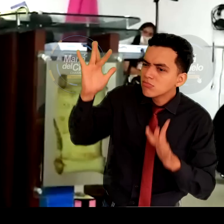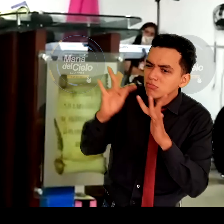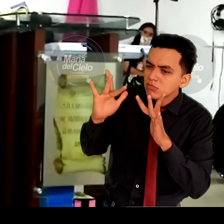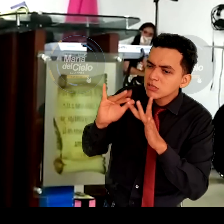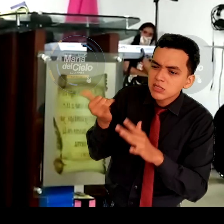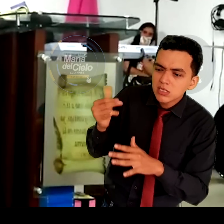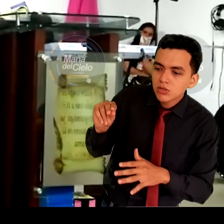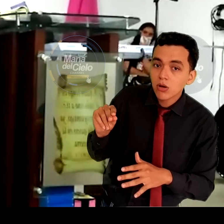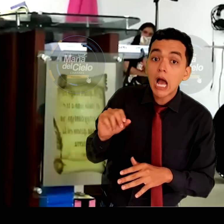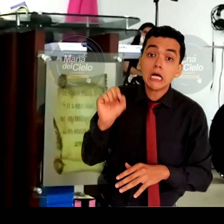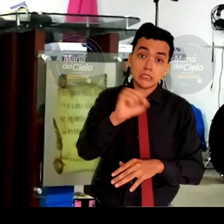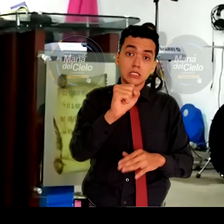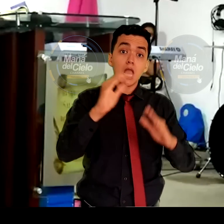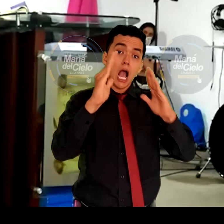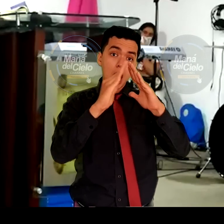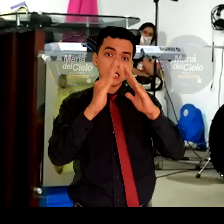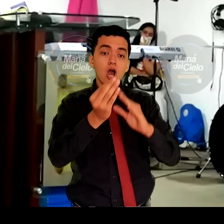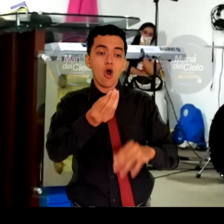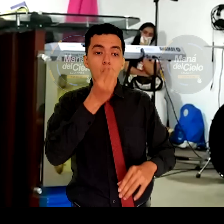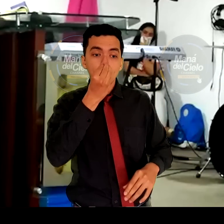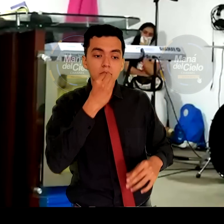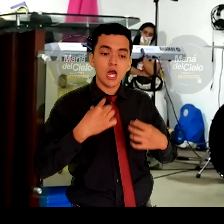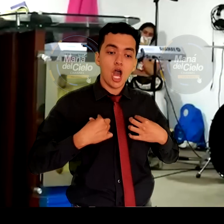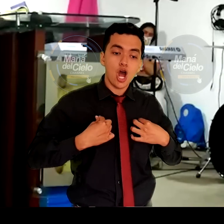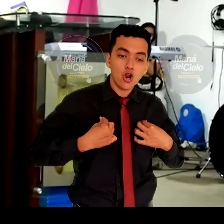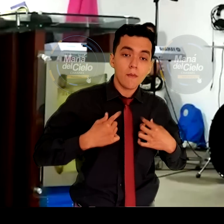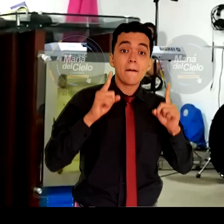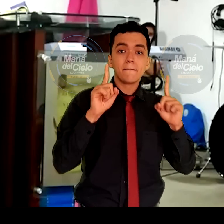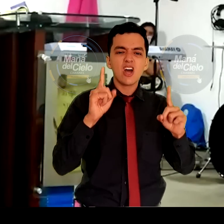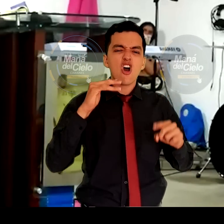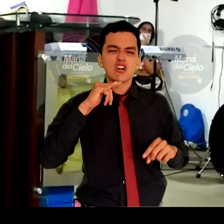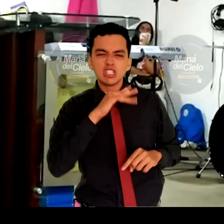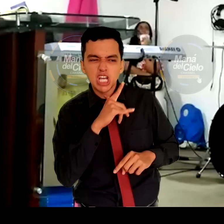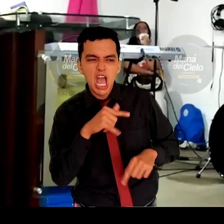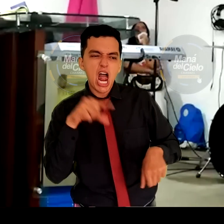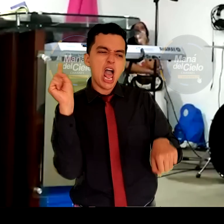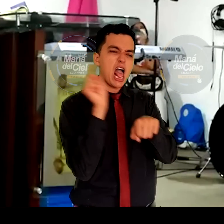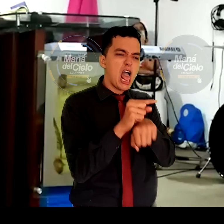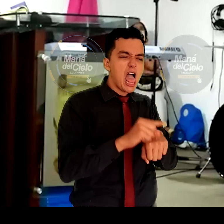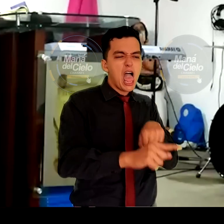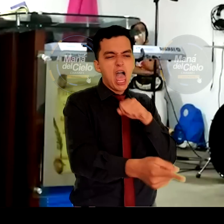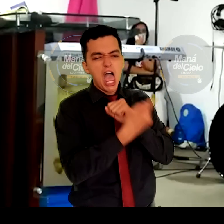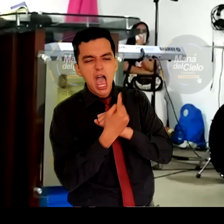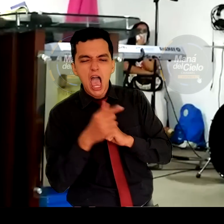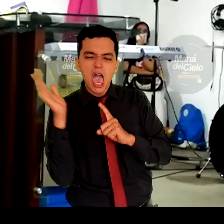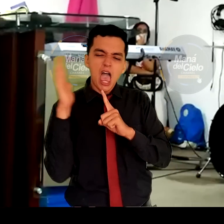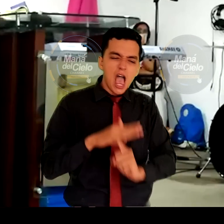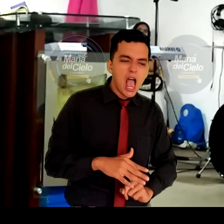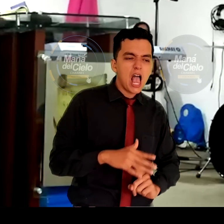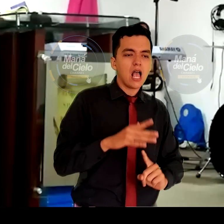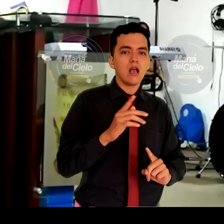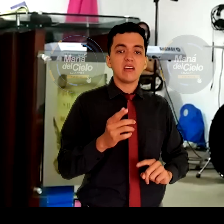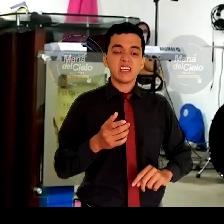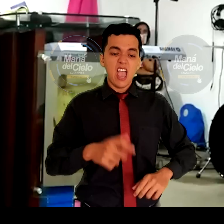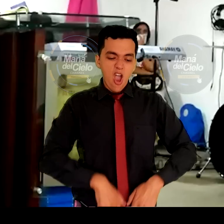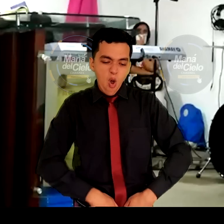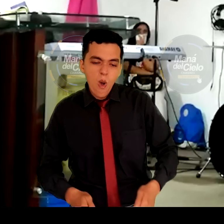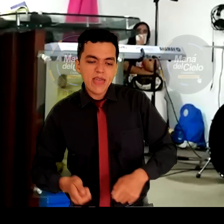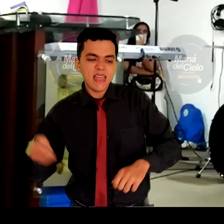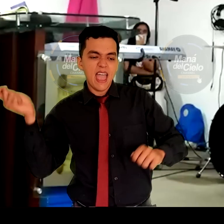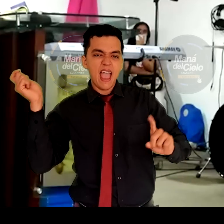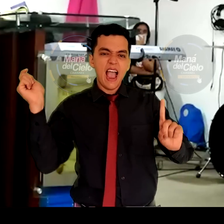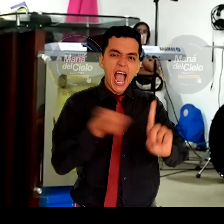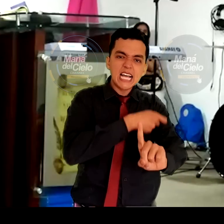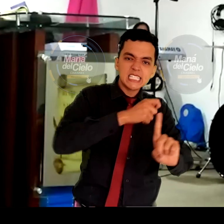En la casa hay comida, hay ropa, pero hay gritos, hay maltratos, hay humillaciones, hay juguete, y se piensa que con juguete se arreglan las